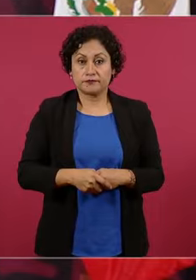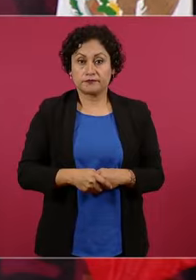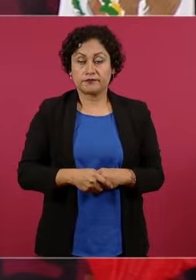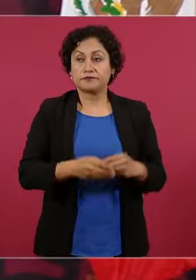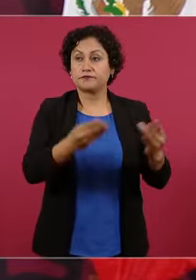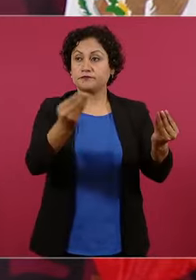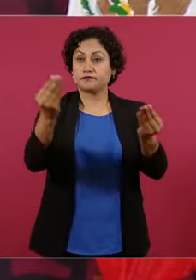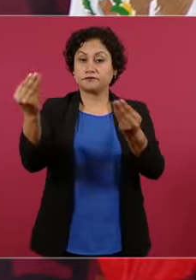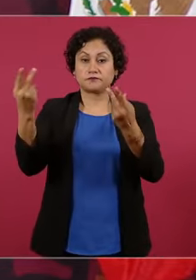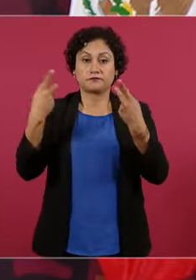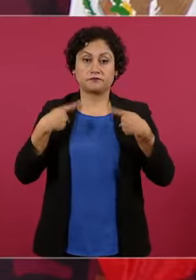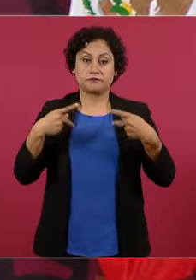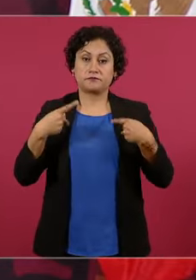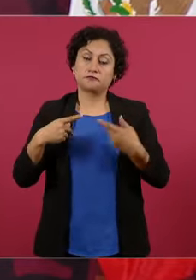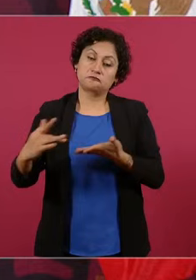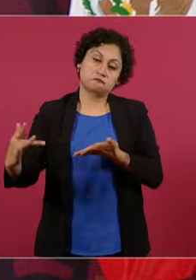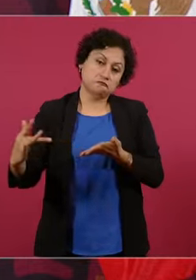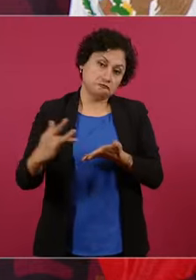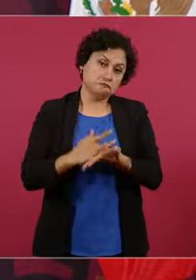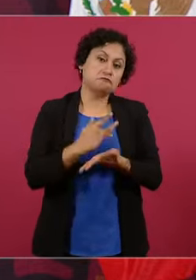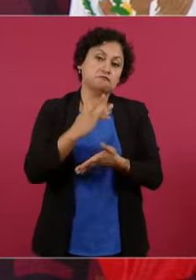mucha gente